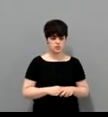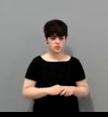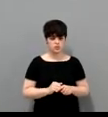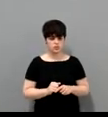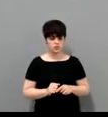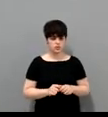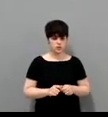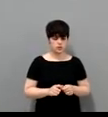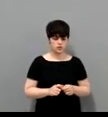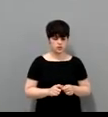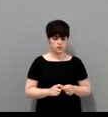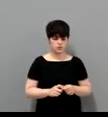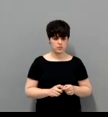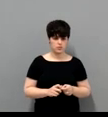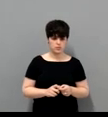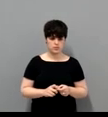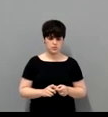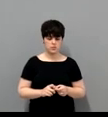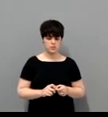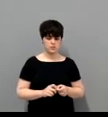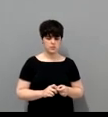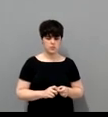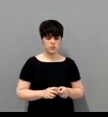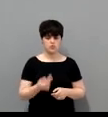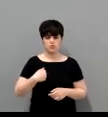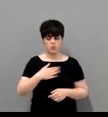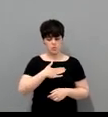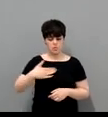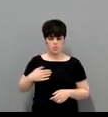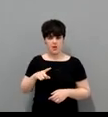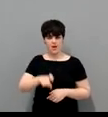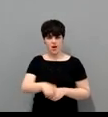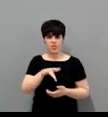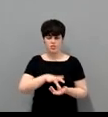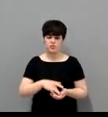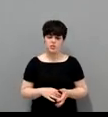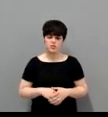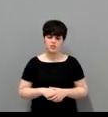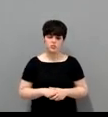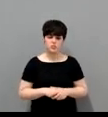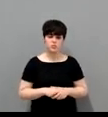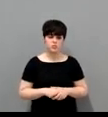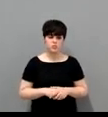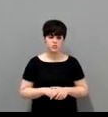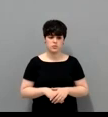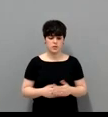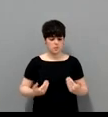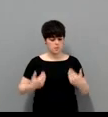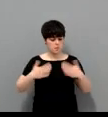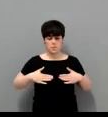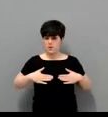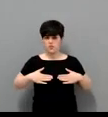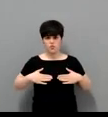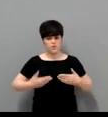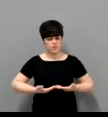Tuve un cáncer de mama. ¿Tuve un cáncer de mama? Me quitaron todo el pecho.